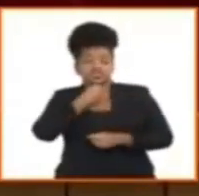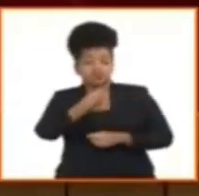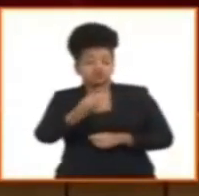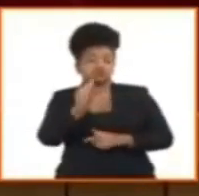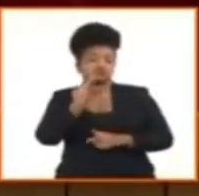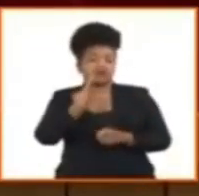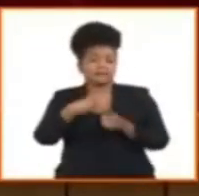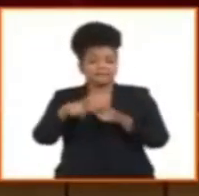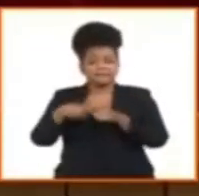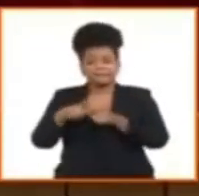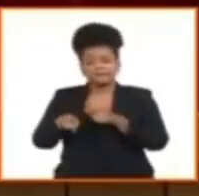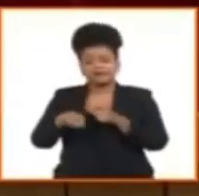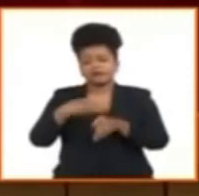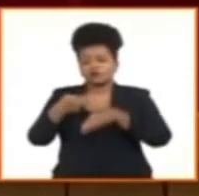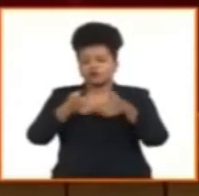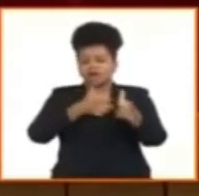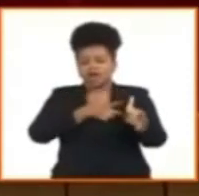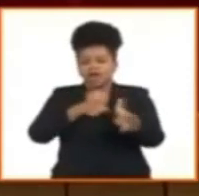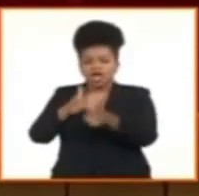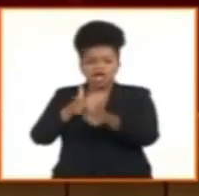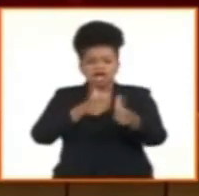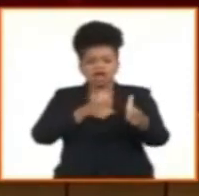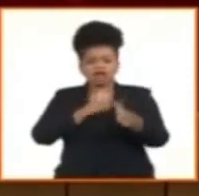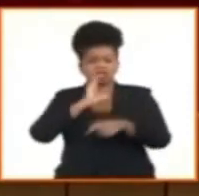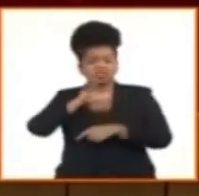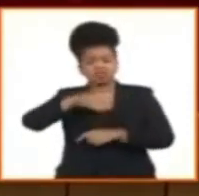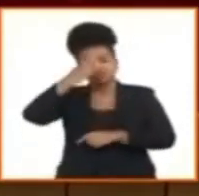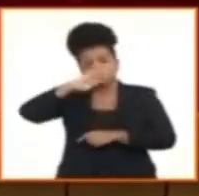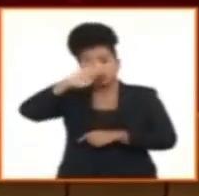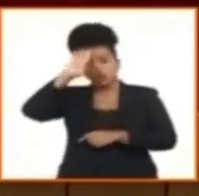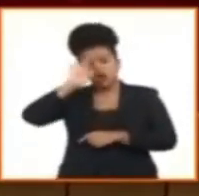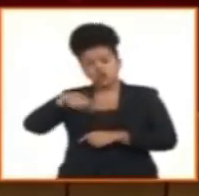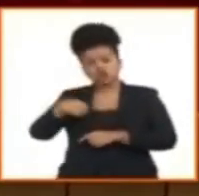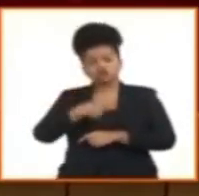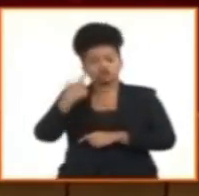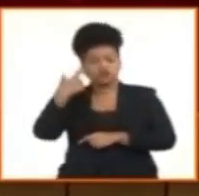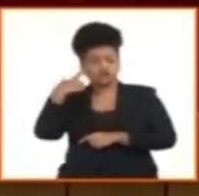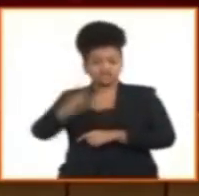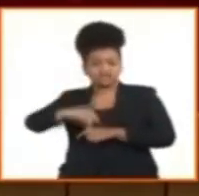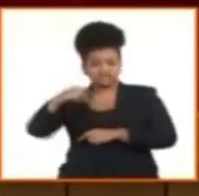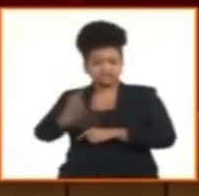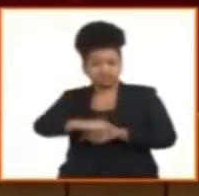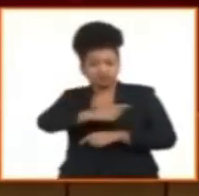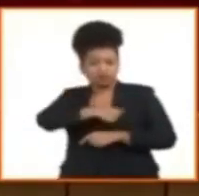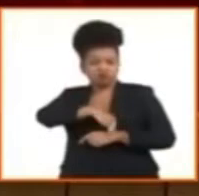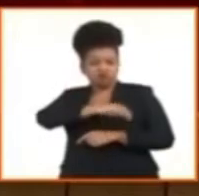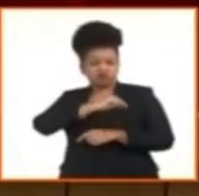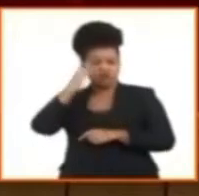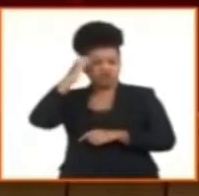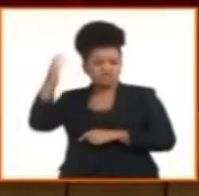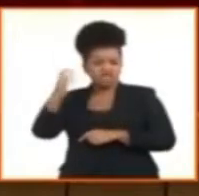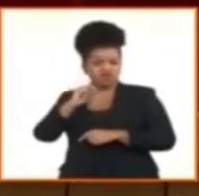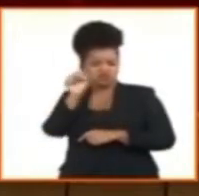los provocadores de guerras ajenas, etiquetan a Cuba como dictadura, a su gobierno como represor y al